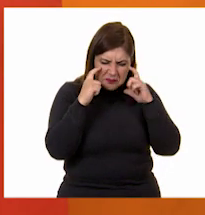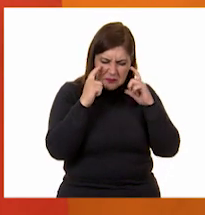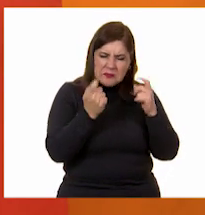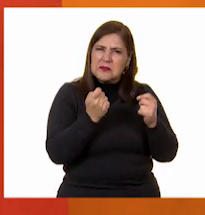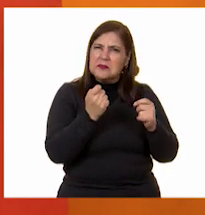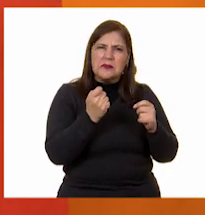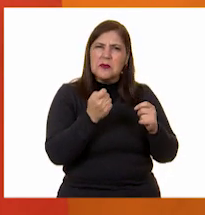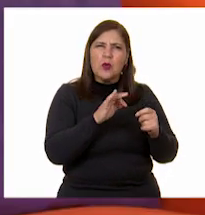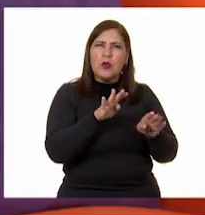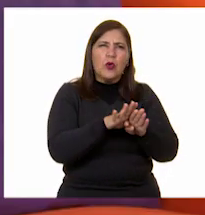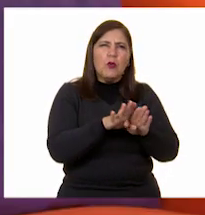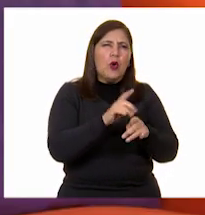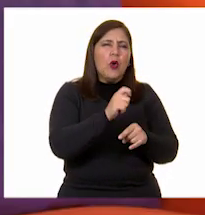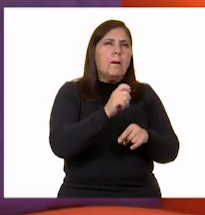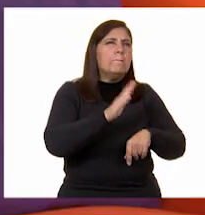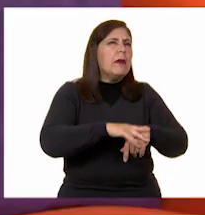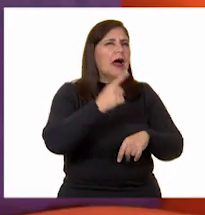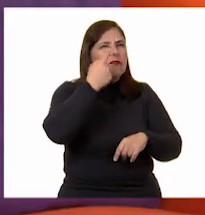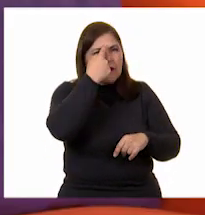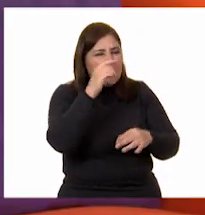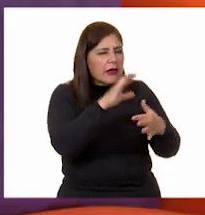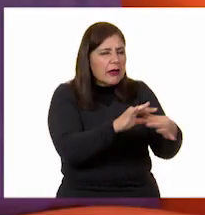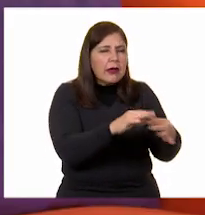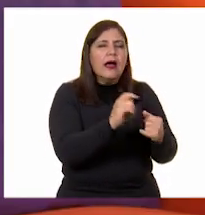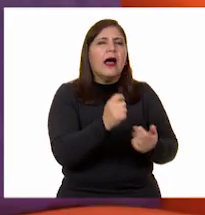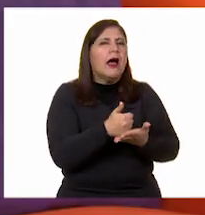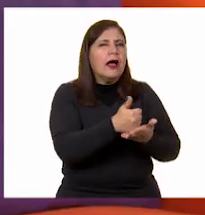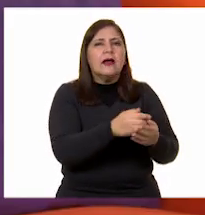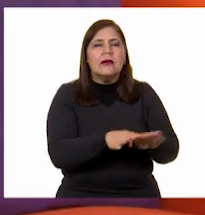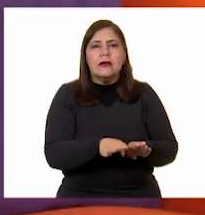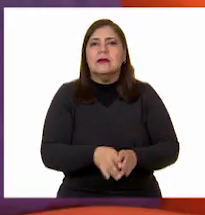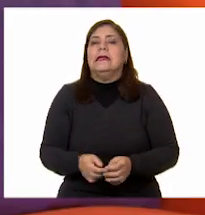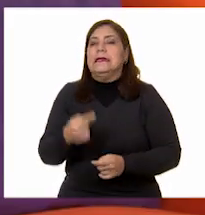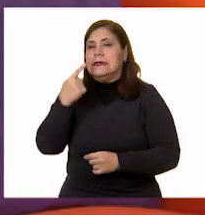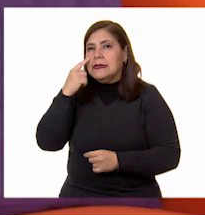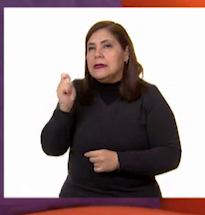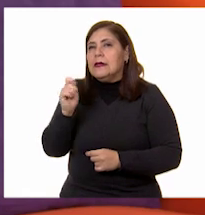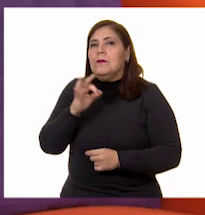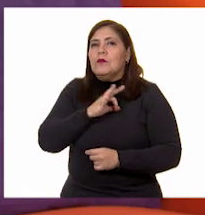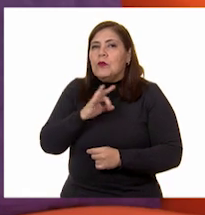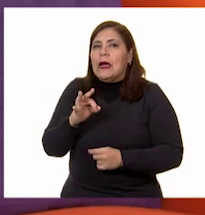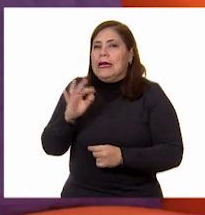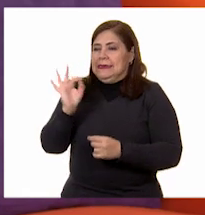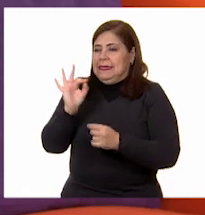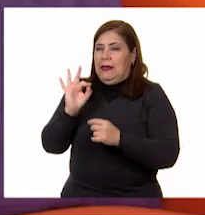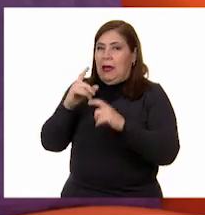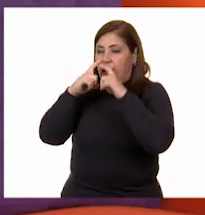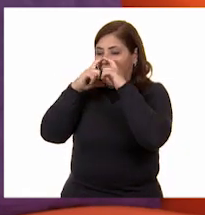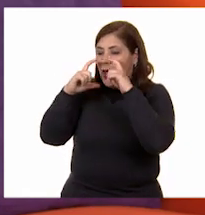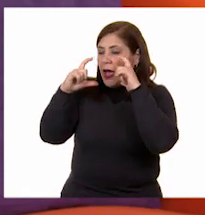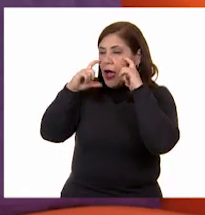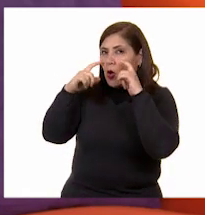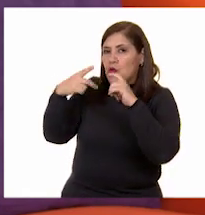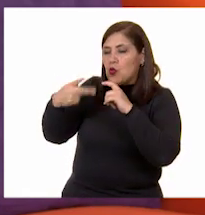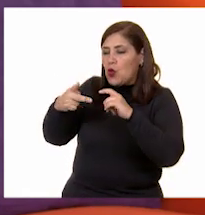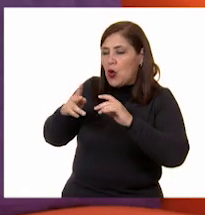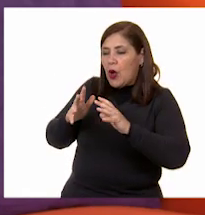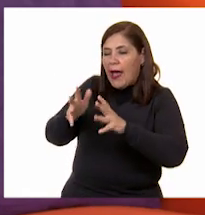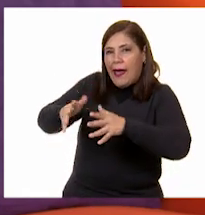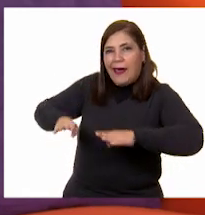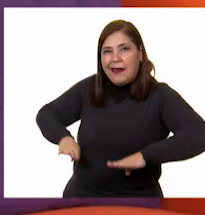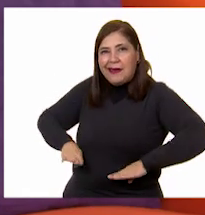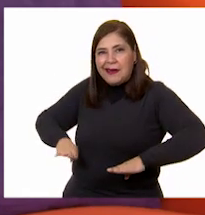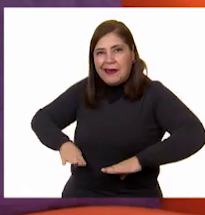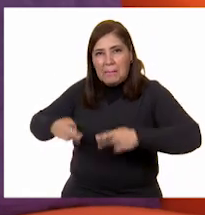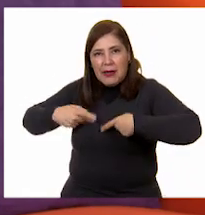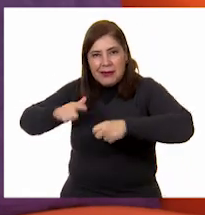ejemplo? Se me ocurre que en casa pueden ayudarles dándoles un toque personal a su cubrebocas. Por ejemplo, que